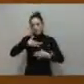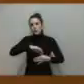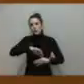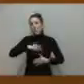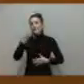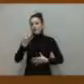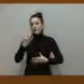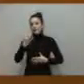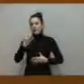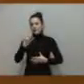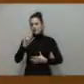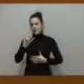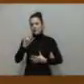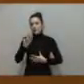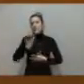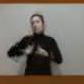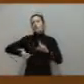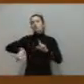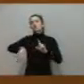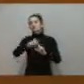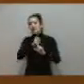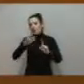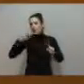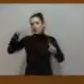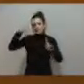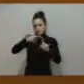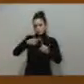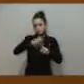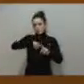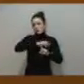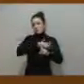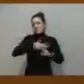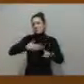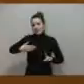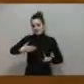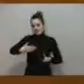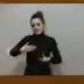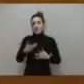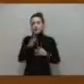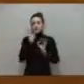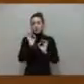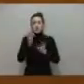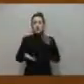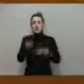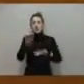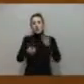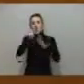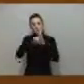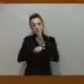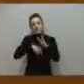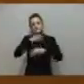llevarse a cabo los objetivos esperados. Habría que realizar también las valoraciones de las medidas